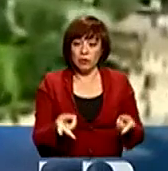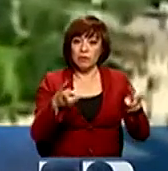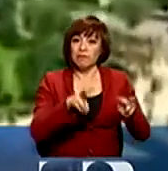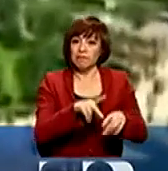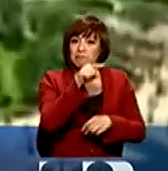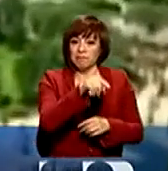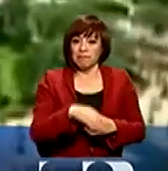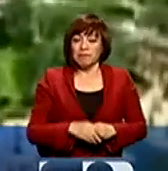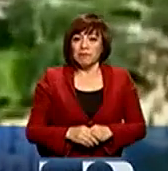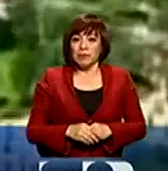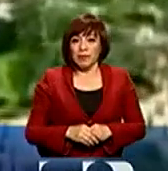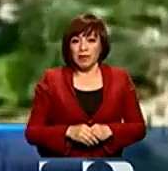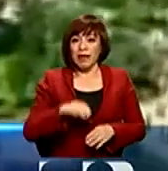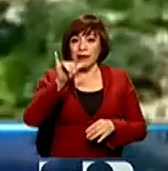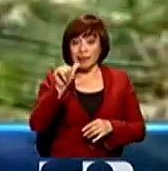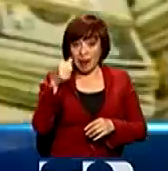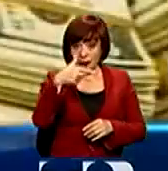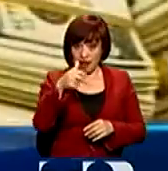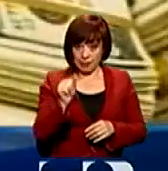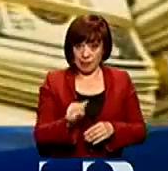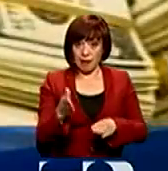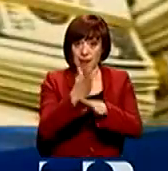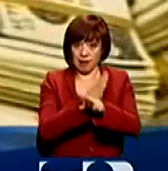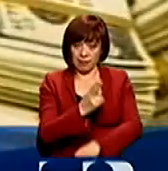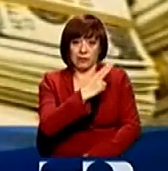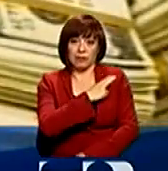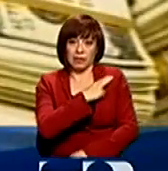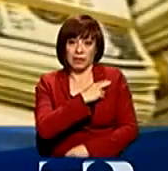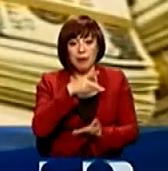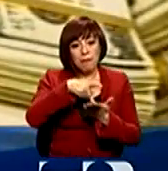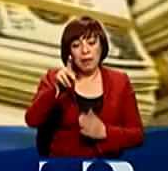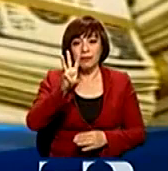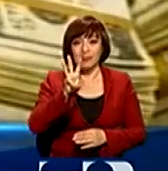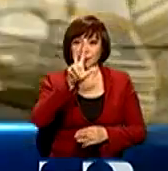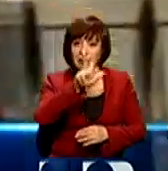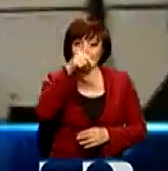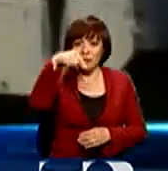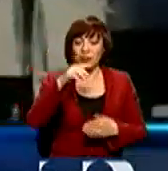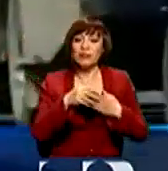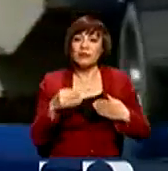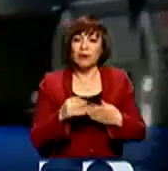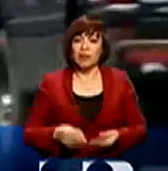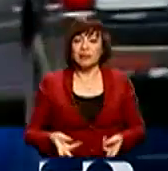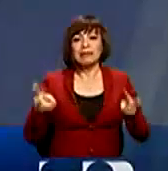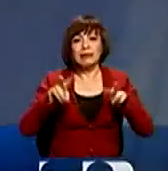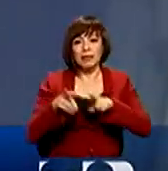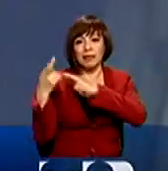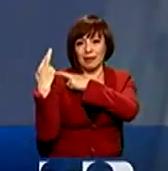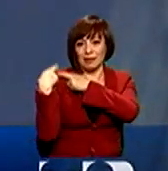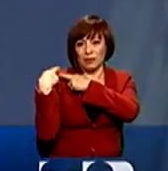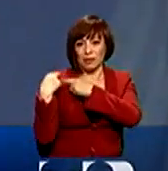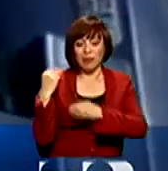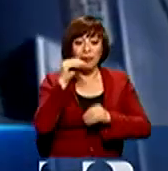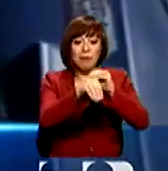y telecomunicaciones en Yacha y la Ciudad del Conocimiento, por 63 millones de dólares. CIEC también se encargó de instalar los aparatos